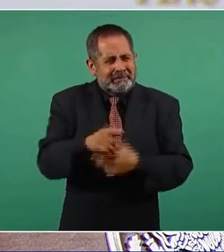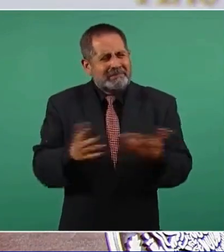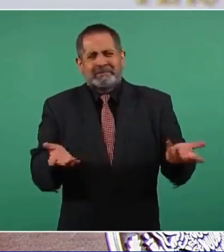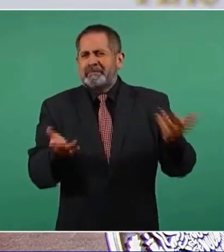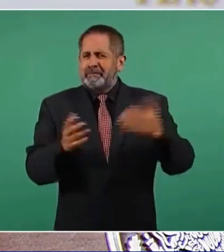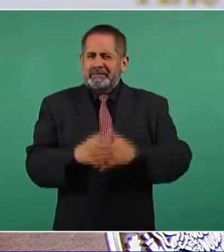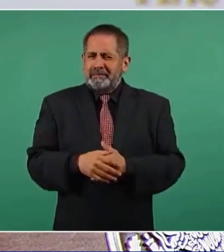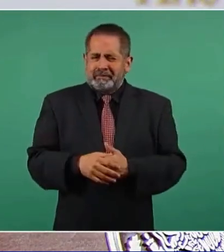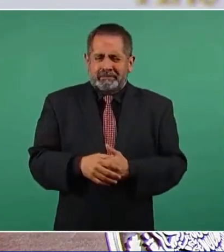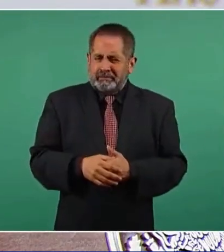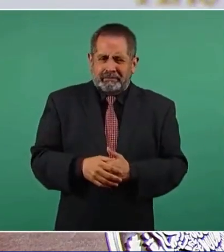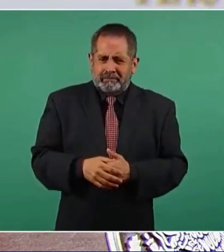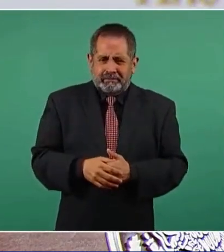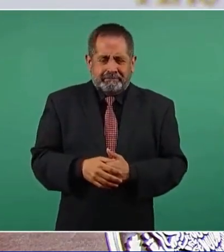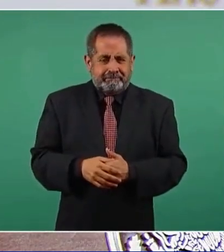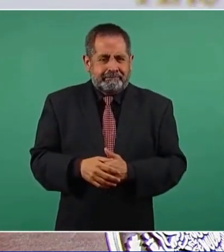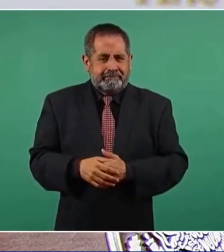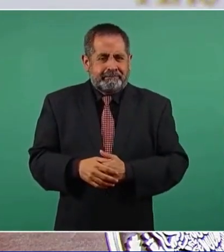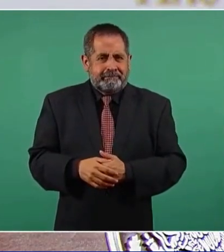¿Cuándo